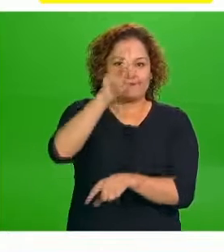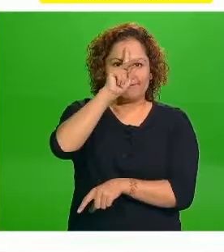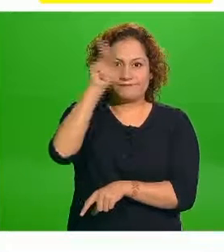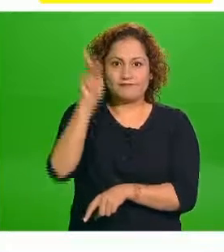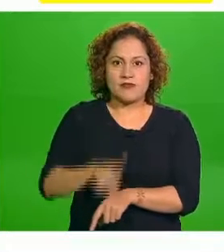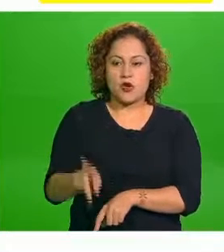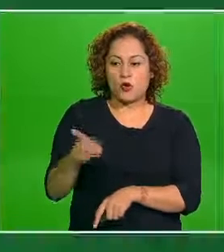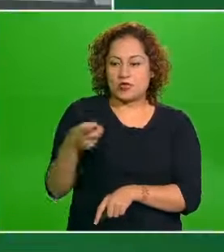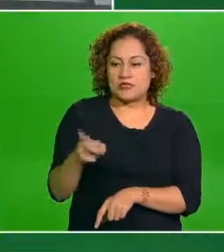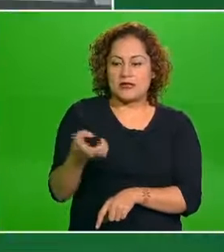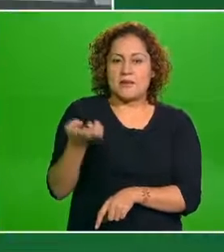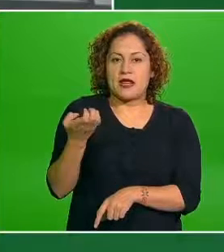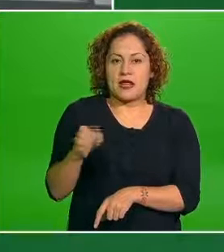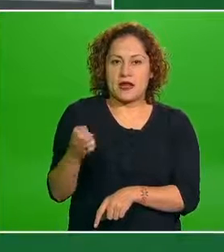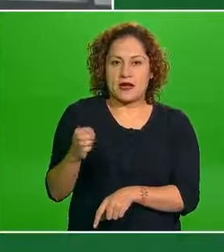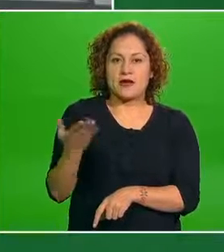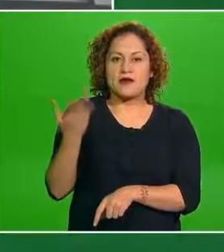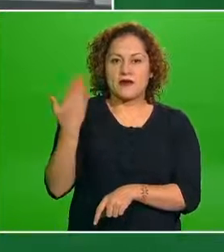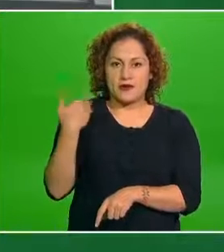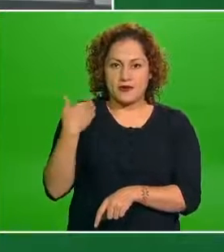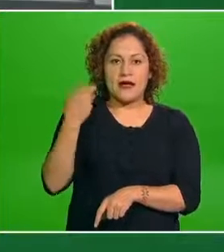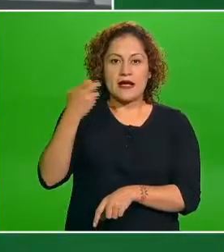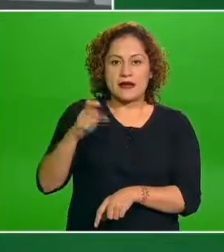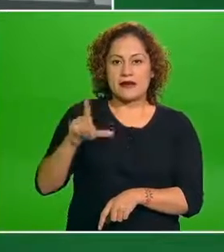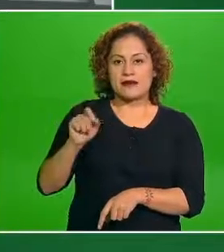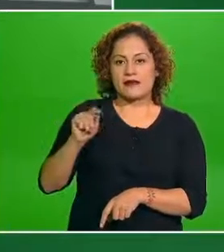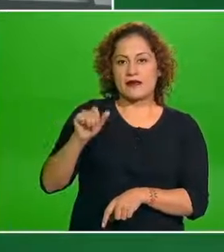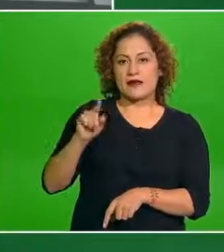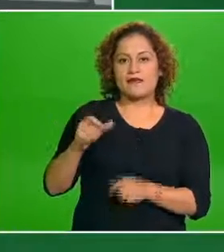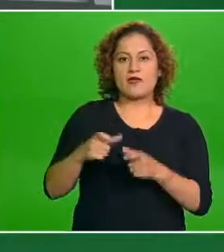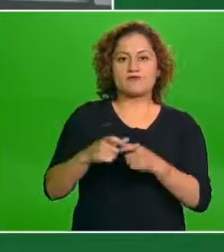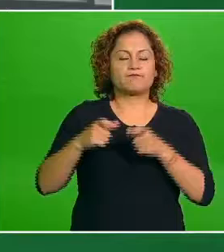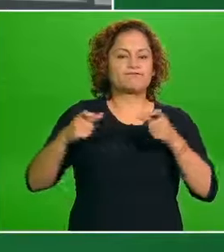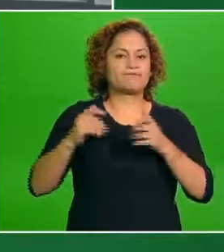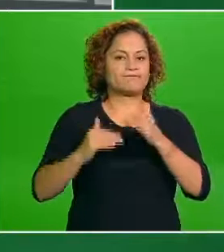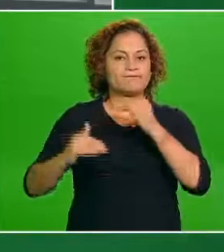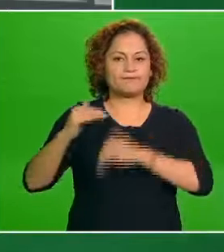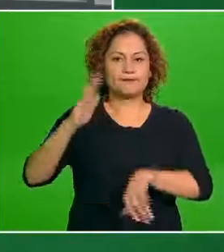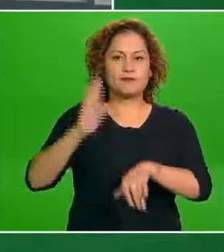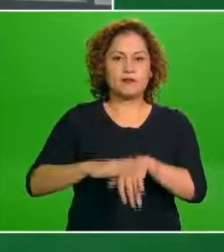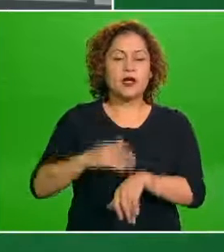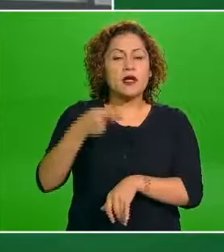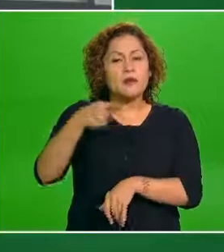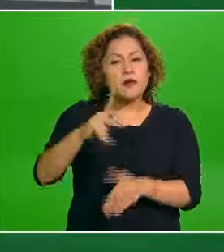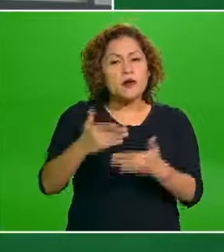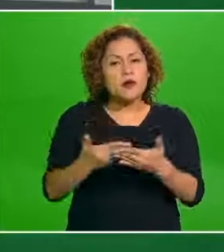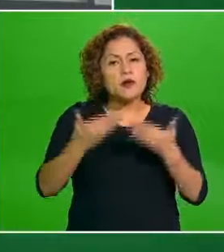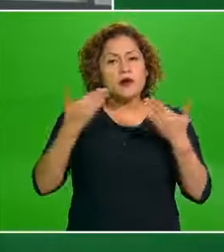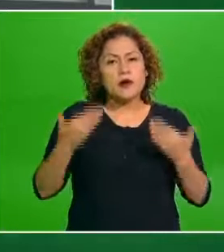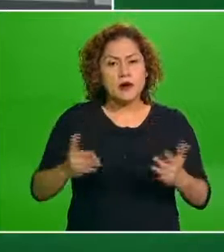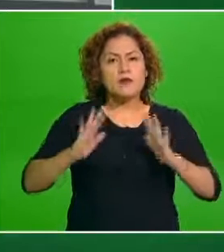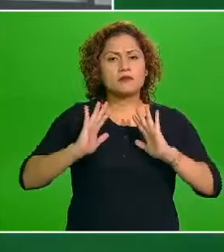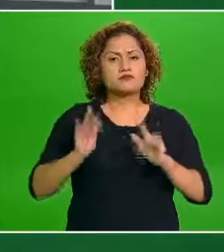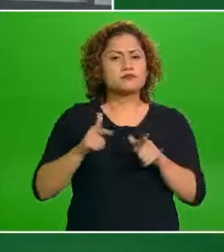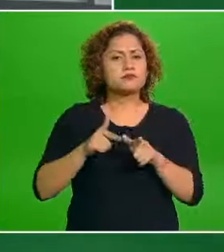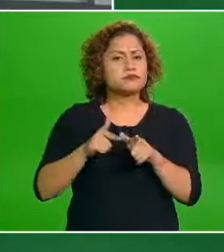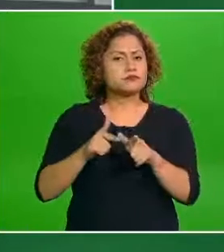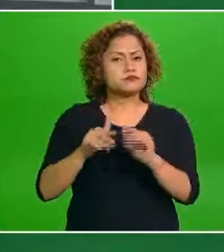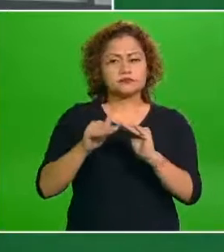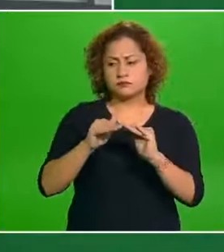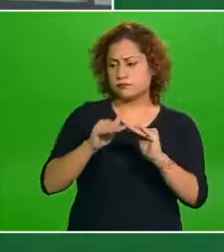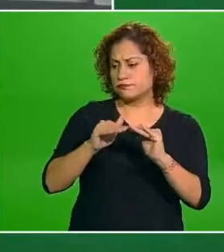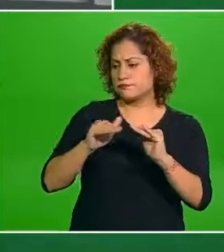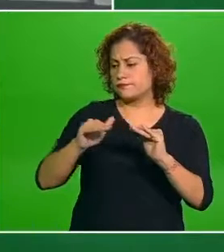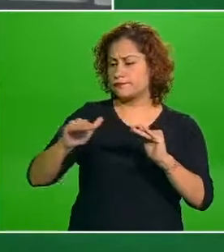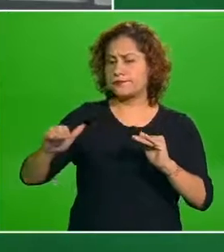este índice de letalidad o esta letalidad incrementó y al día de hoy mantenemos una letalidad